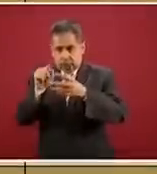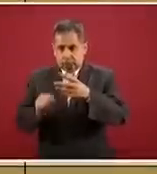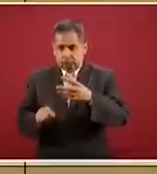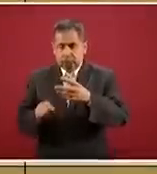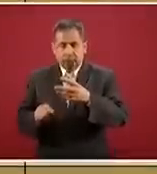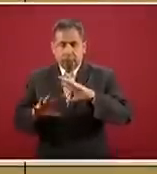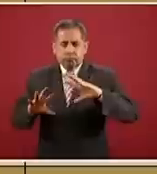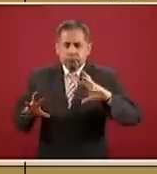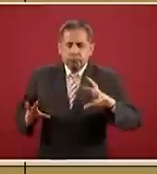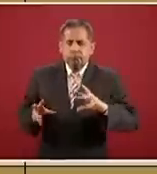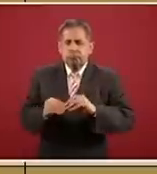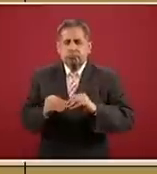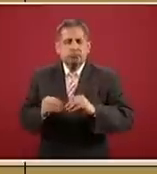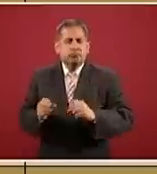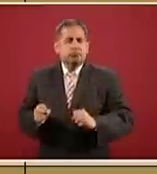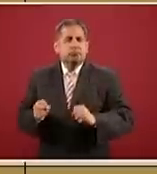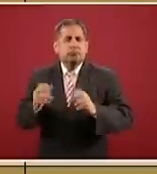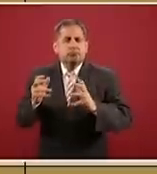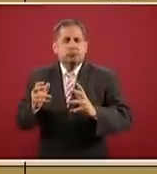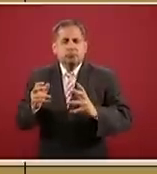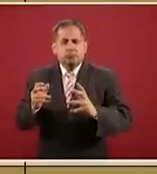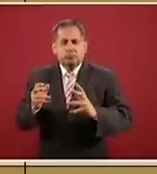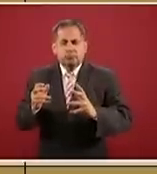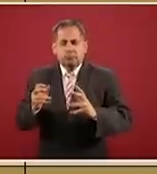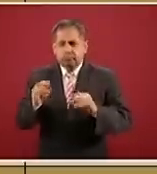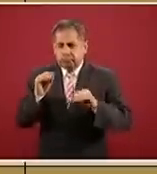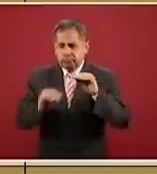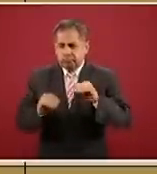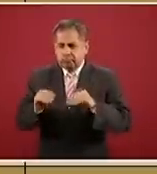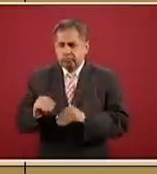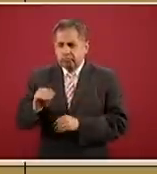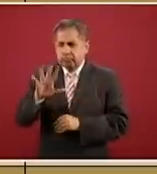En el total de las coordinaciones tenemos desplegados